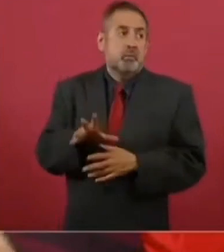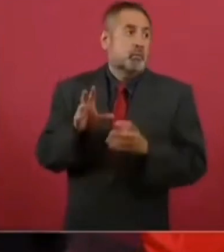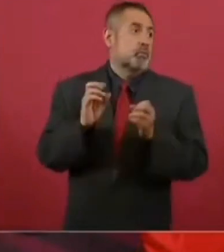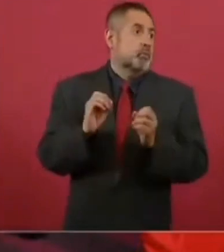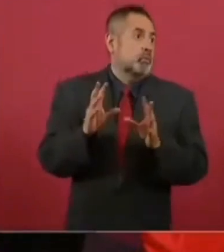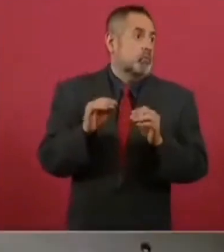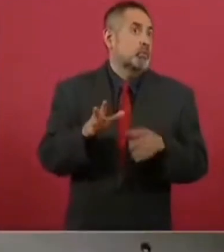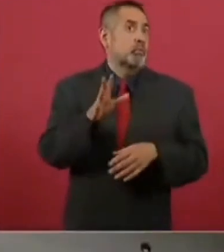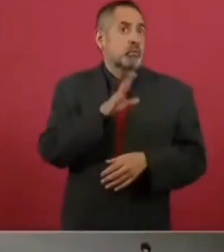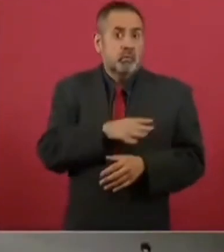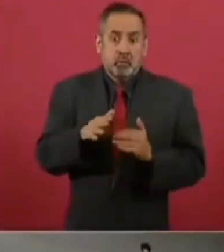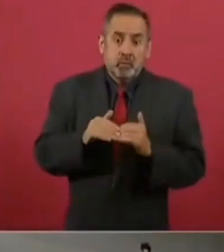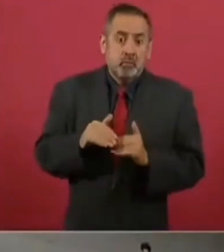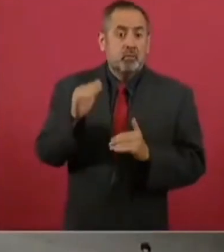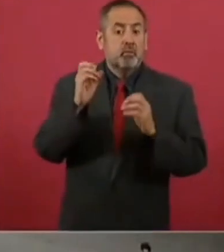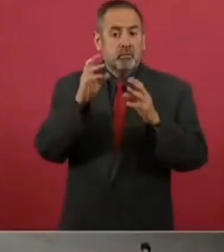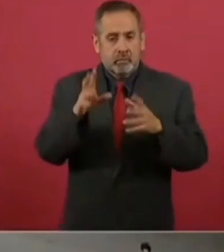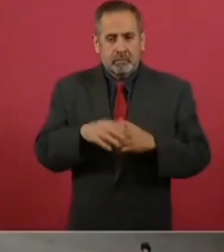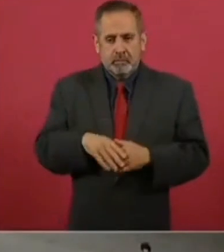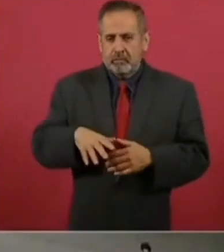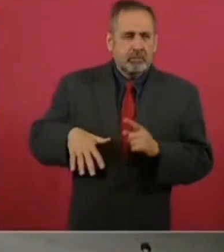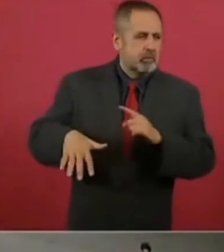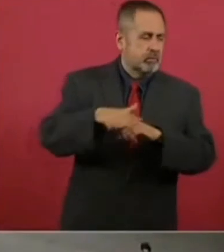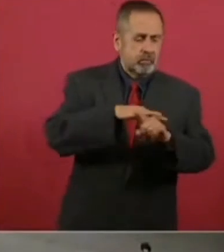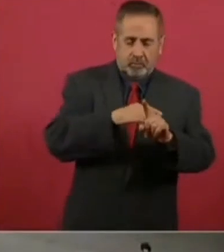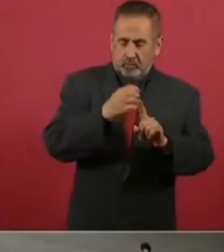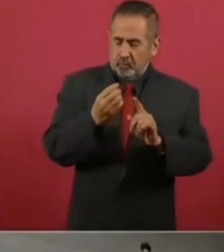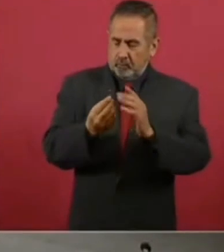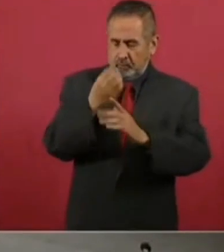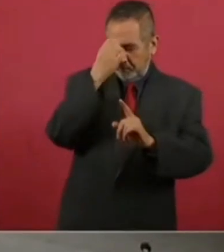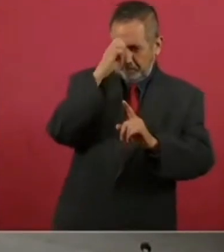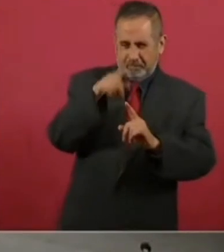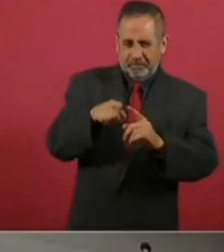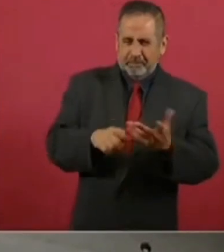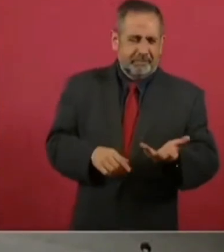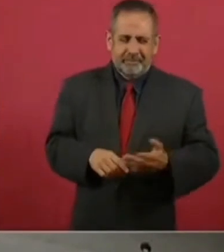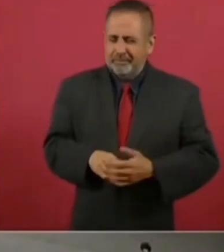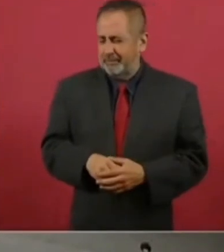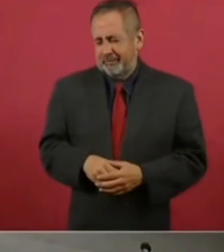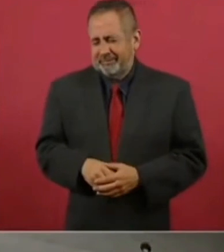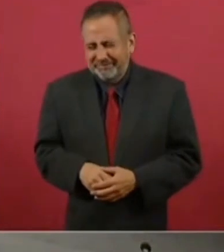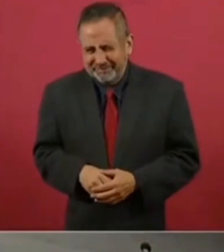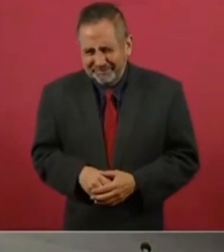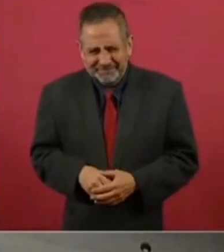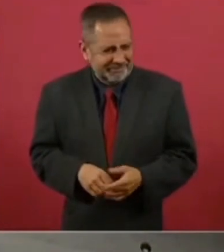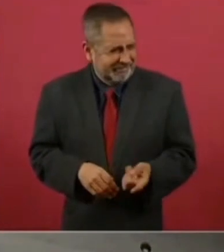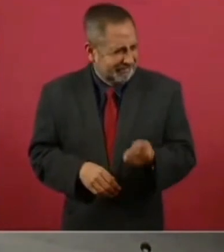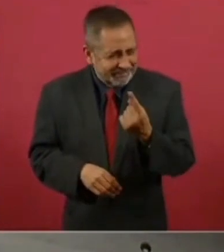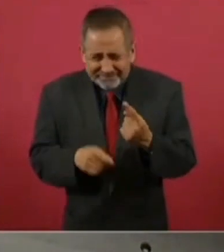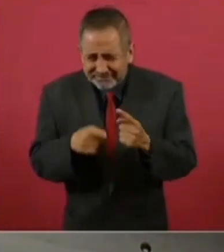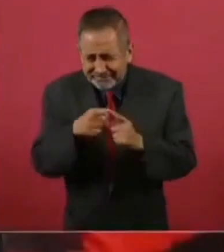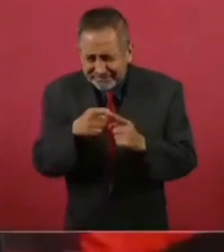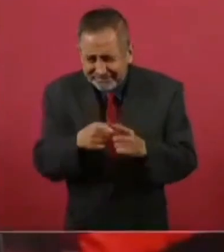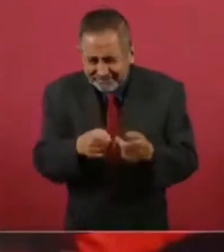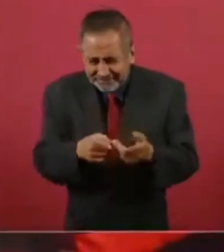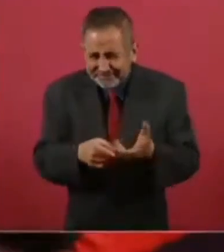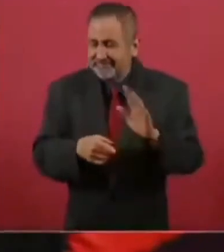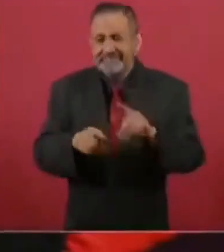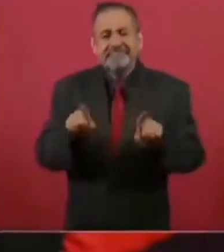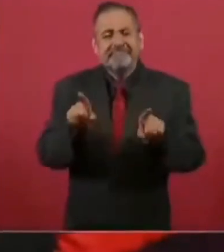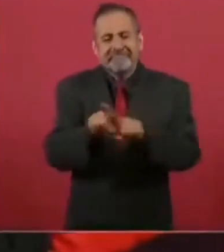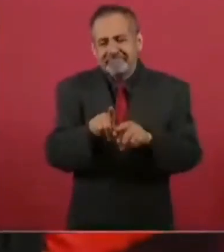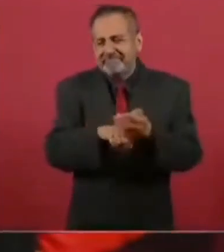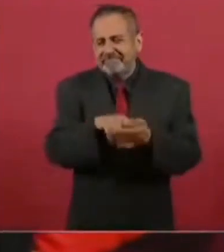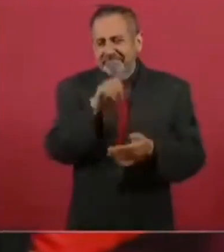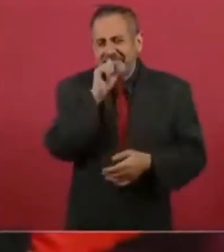Un fenómeno, y que es extraño entre las más, pero es extraño de la corrupción. Es una cosa. Pues es lo mismo,